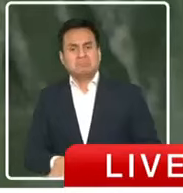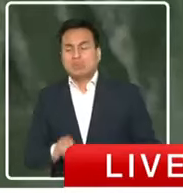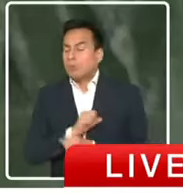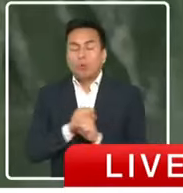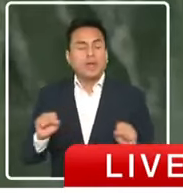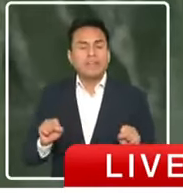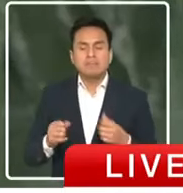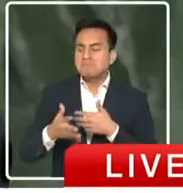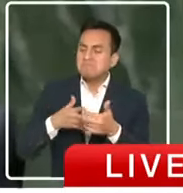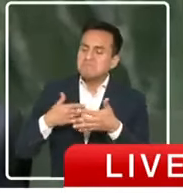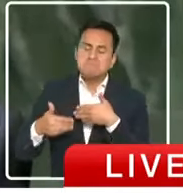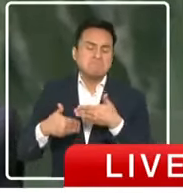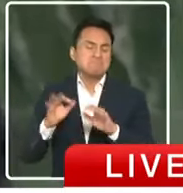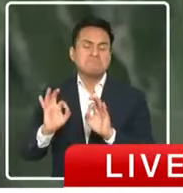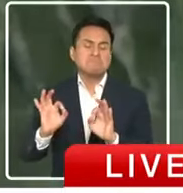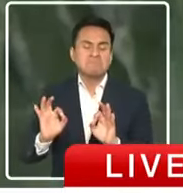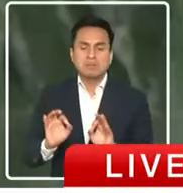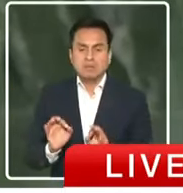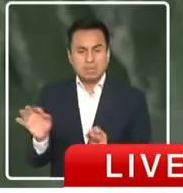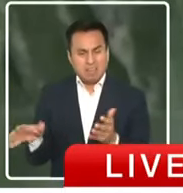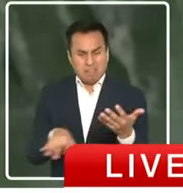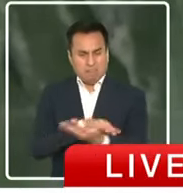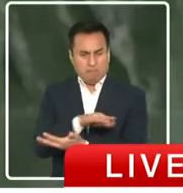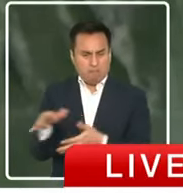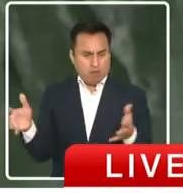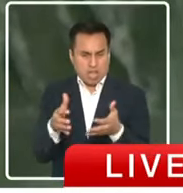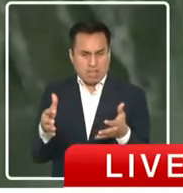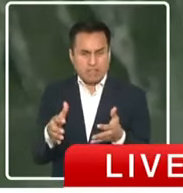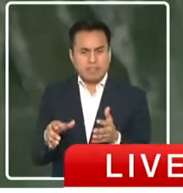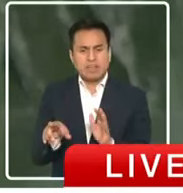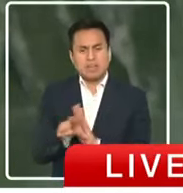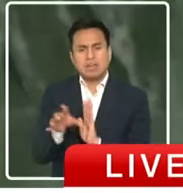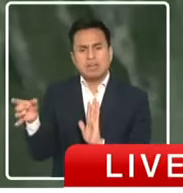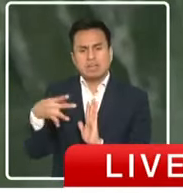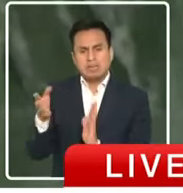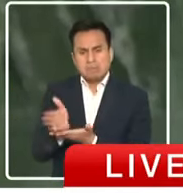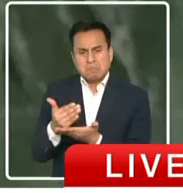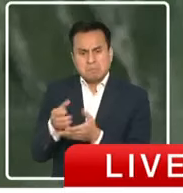ni naturalizar jamás la violencia y el crimen organizado.